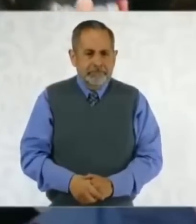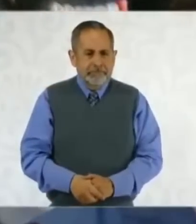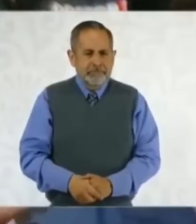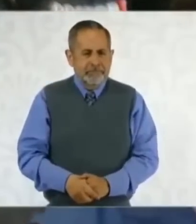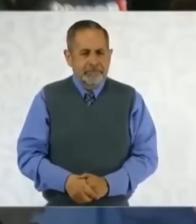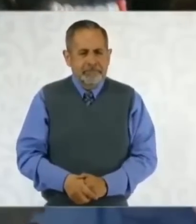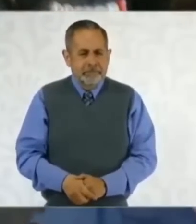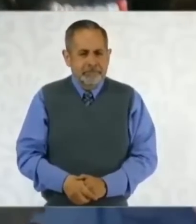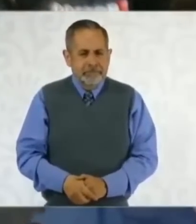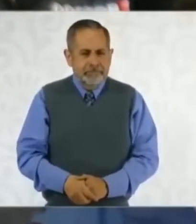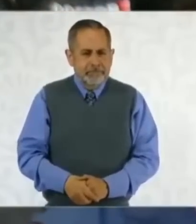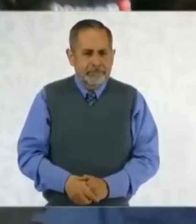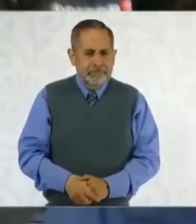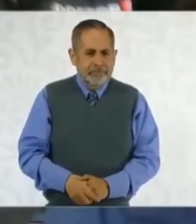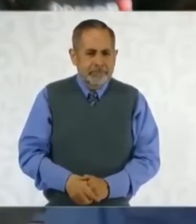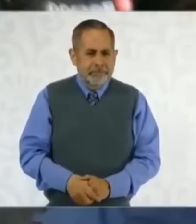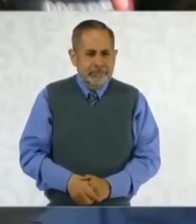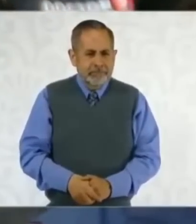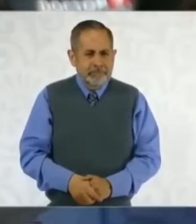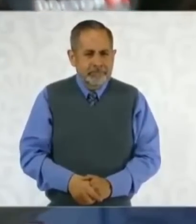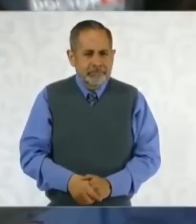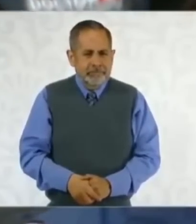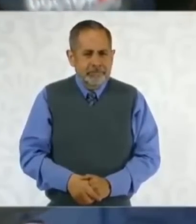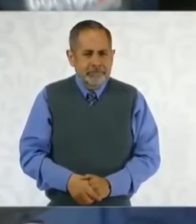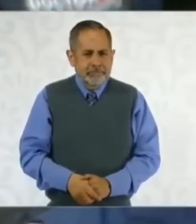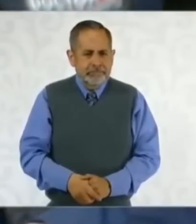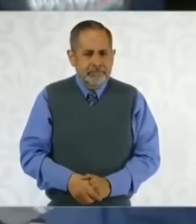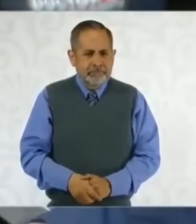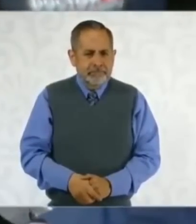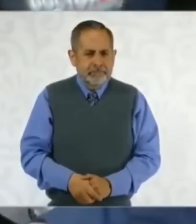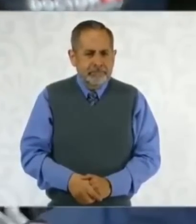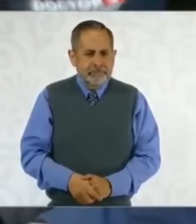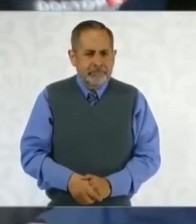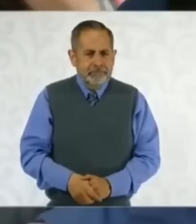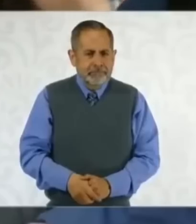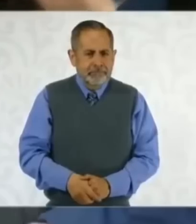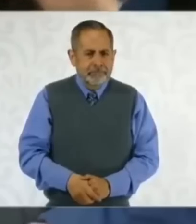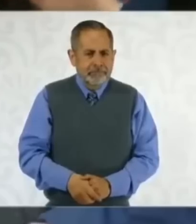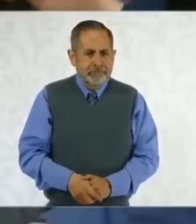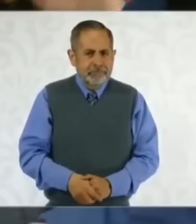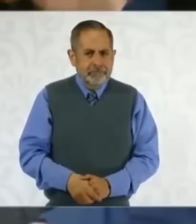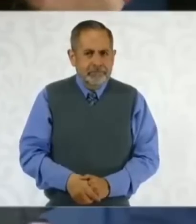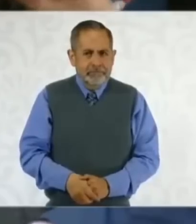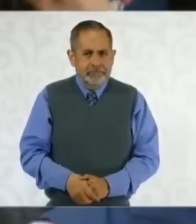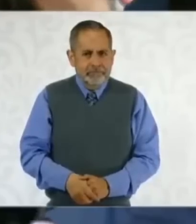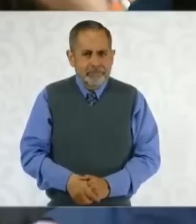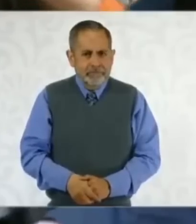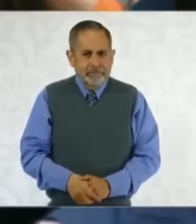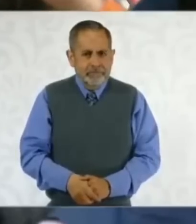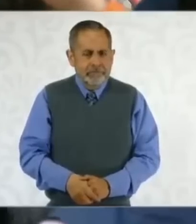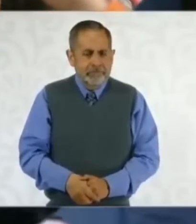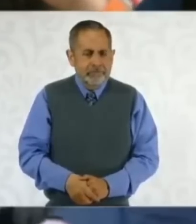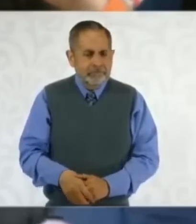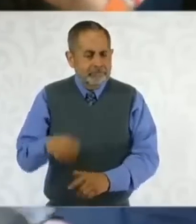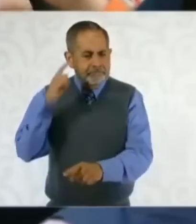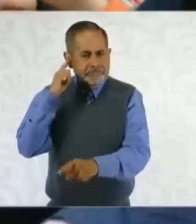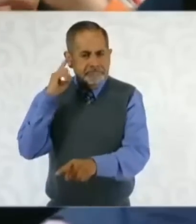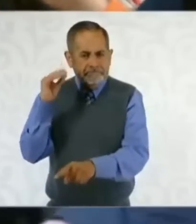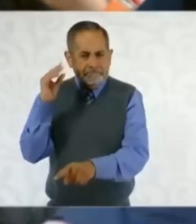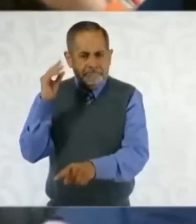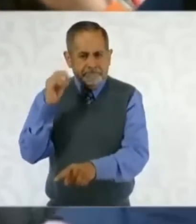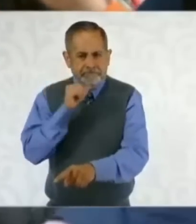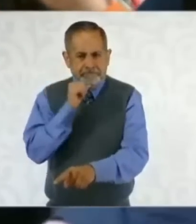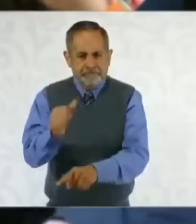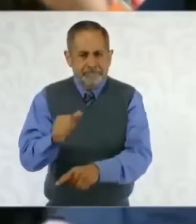pasadas elecciones, pues tiene una ideología diferente y un pensamiento diferente a la gente que está en los medios